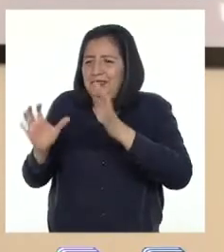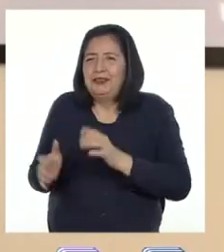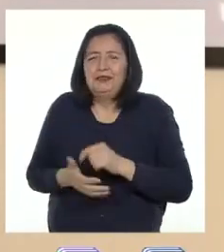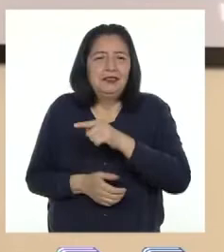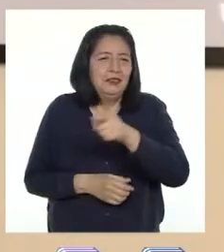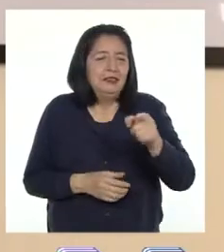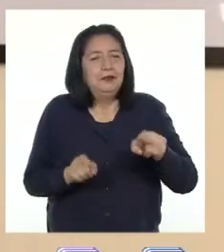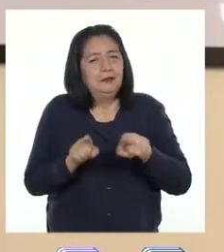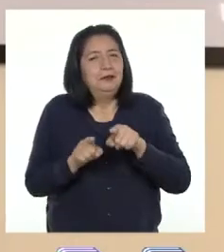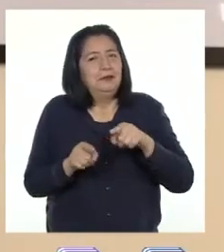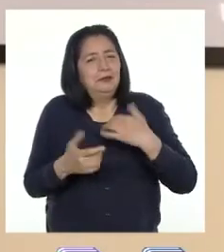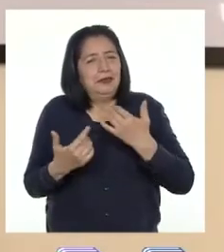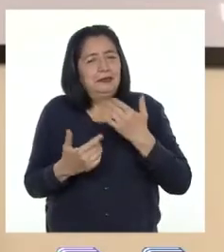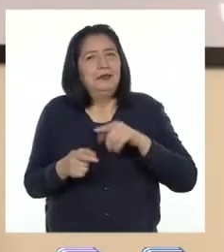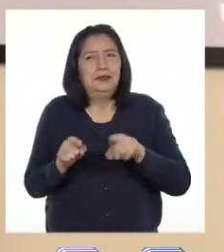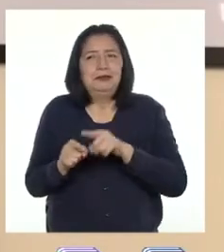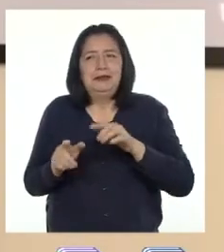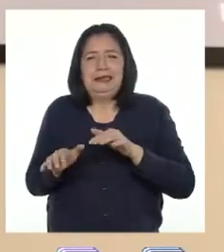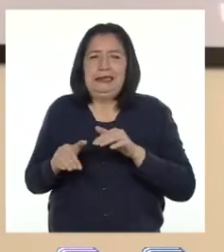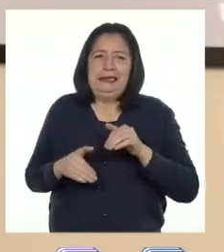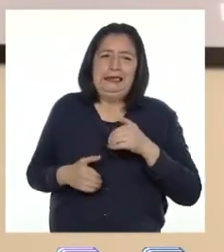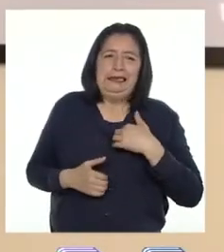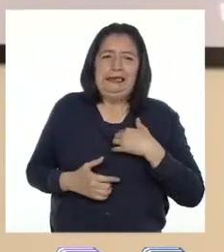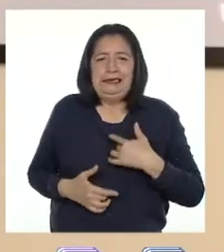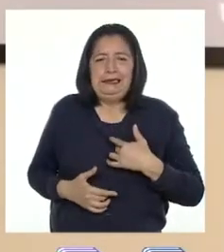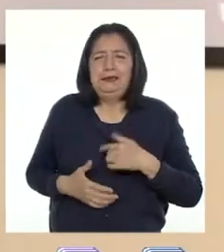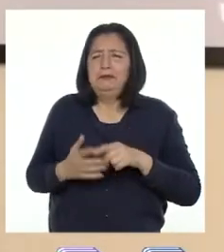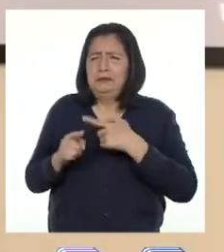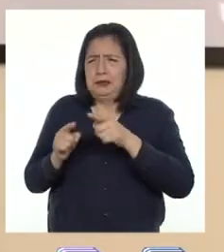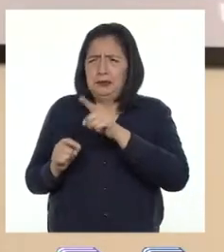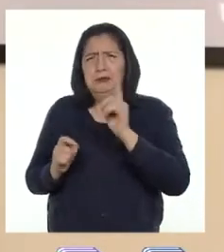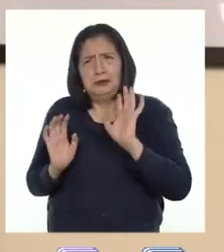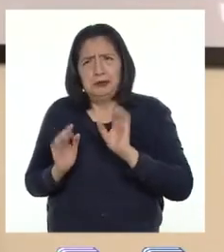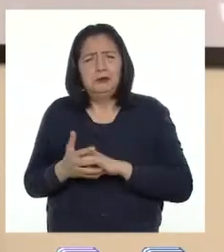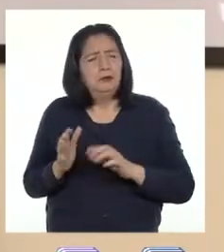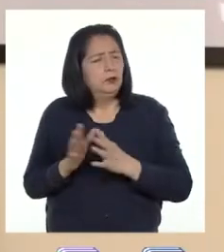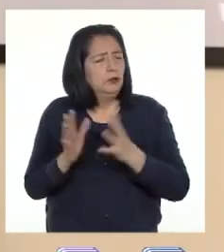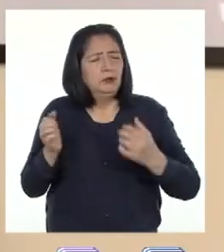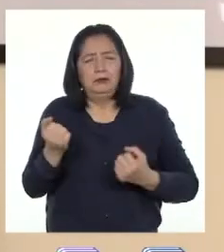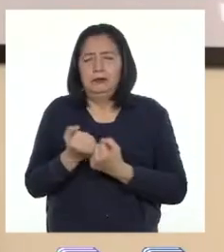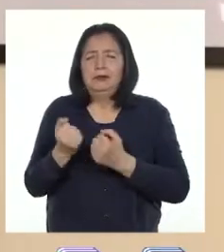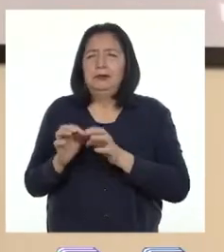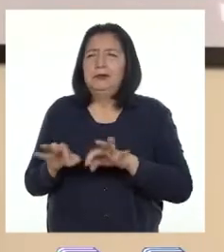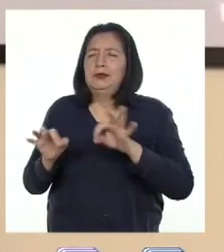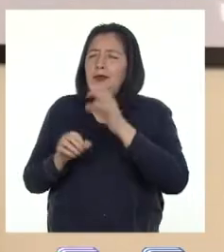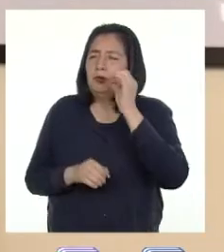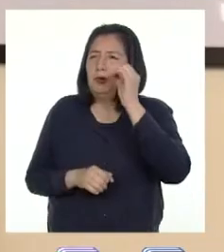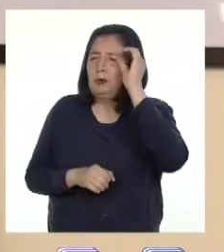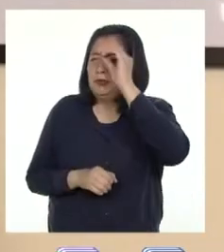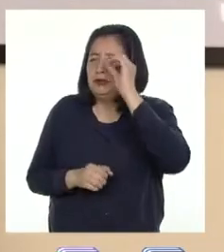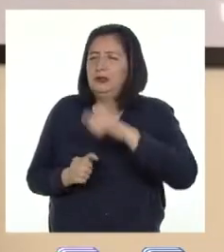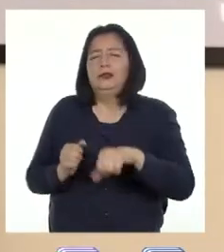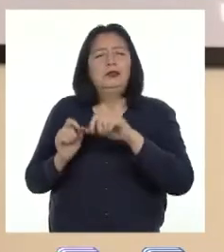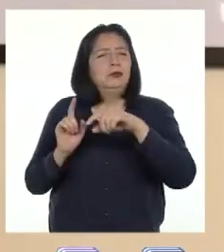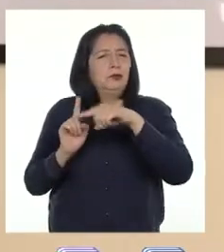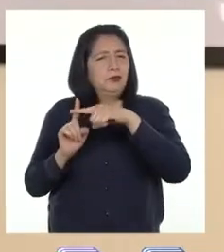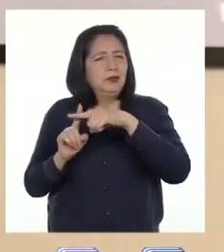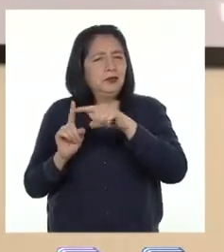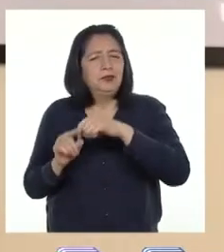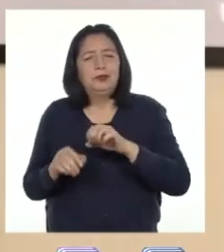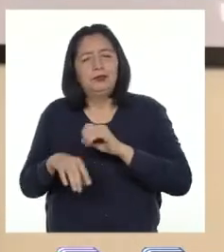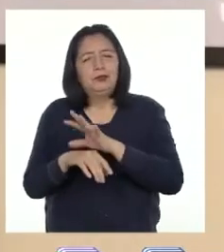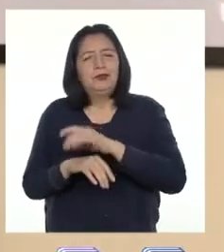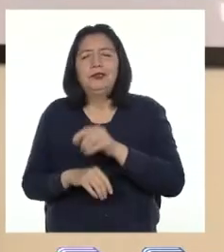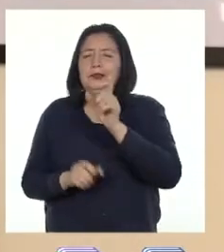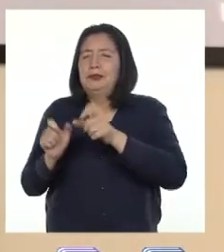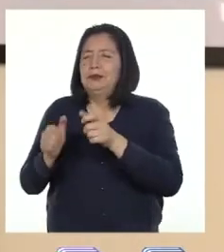ese miedo también a veces hace que nos desanimemos. Pero para eso fue fundamental siempre escuchar buenas opiniones y buenos consejos de las